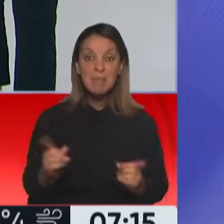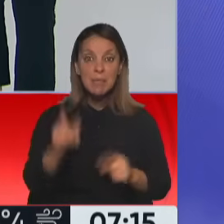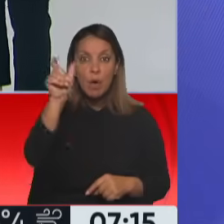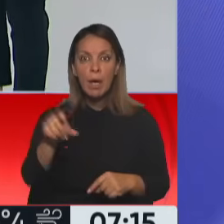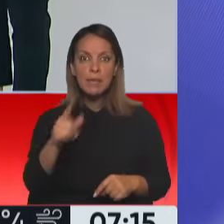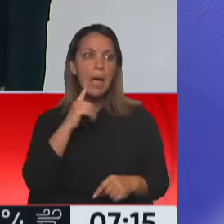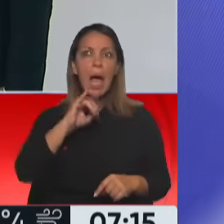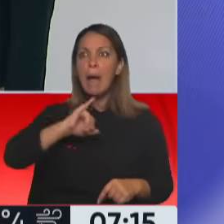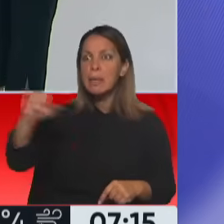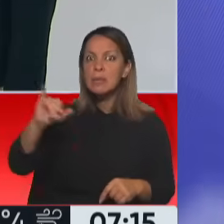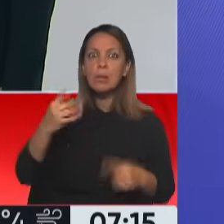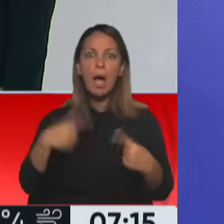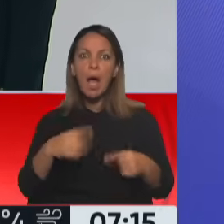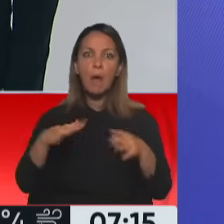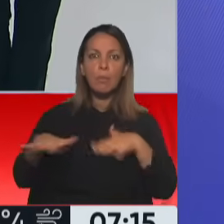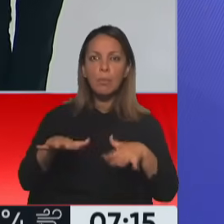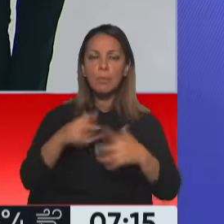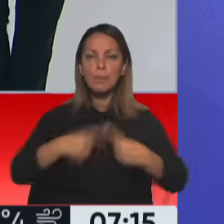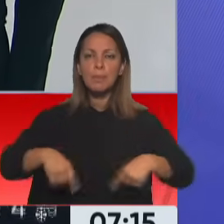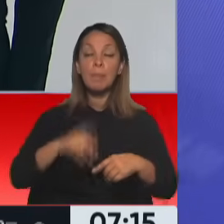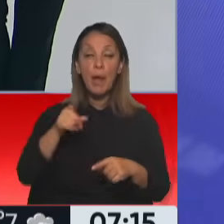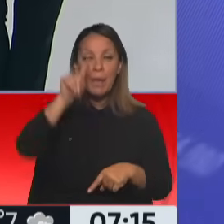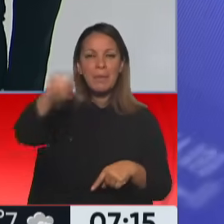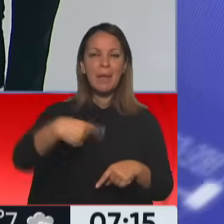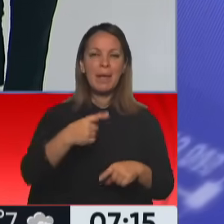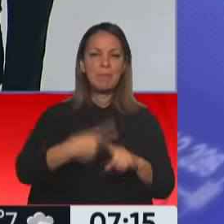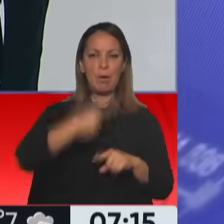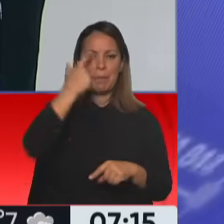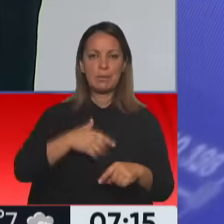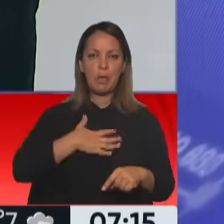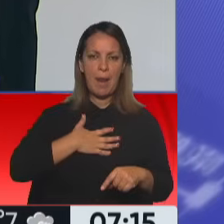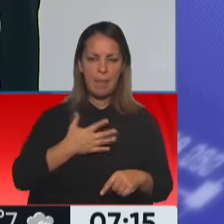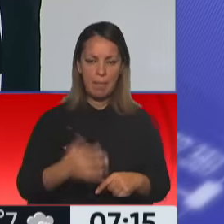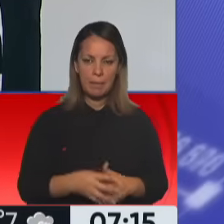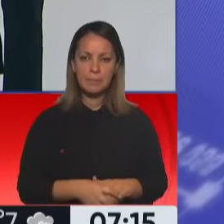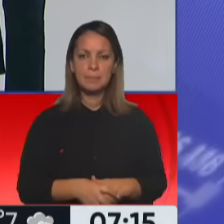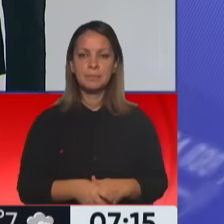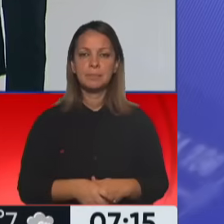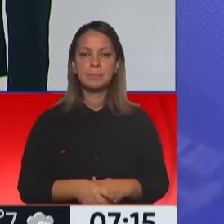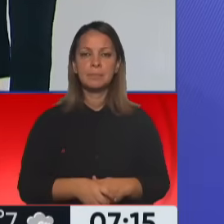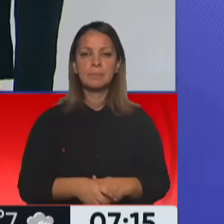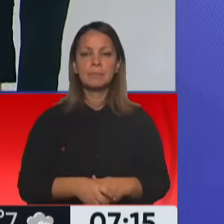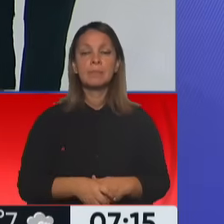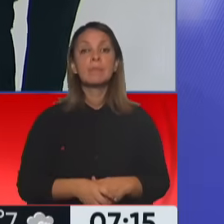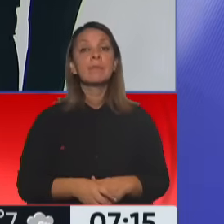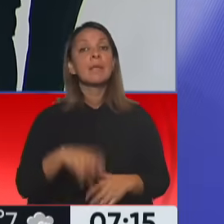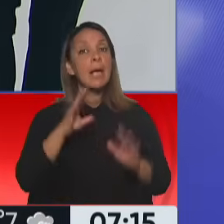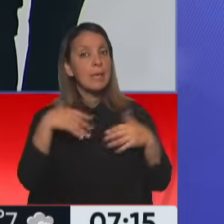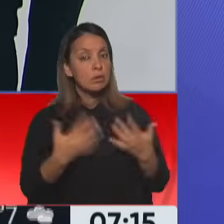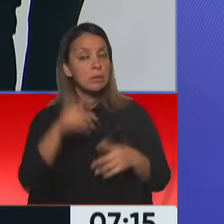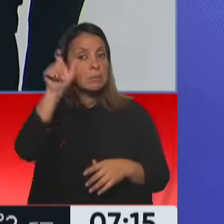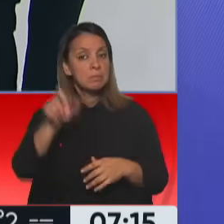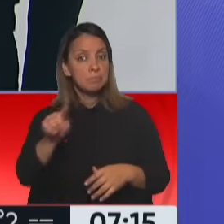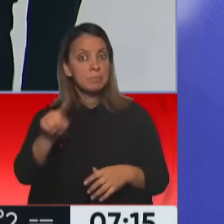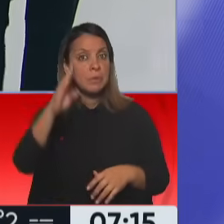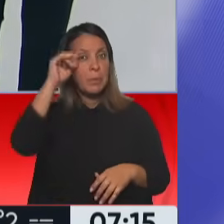pero todo surge de su personalidad y de su manera de ser. Doctora, en esta circunstancia, ¿Brenda Agüero continuará detenida en el mismo